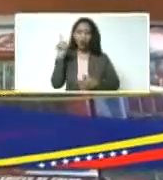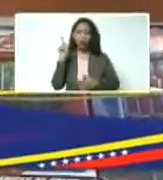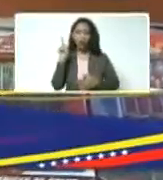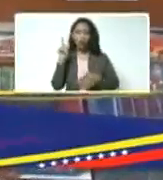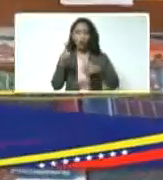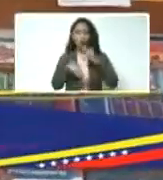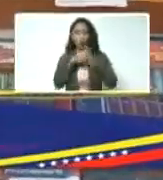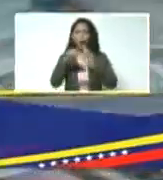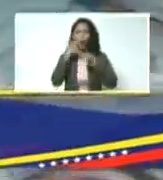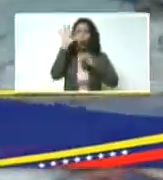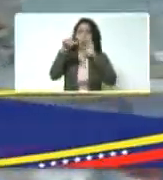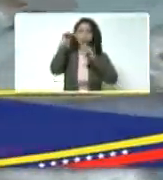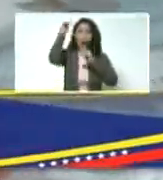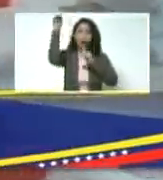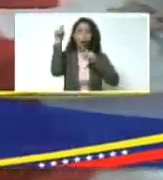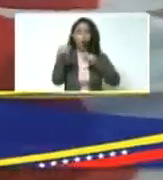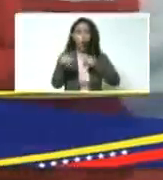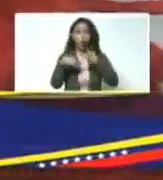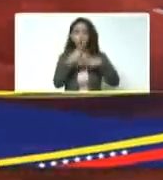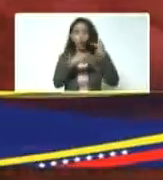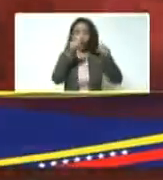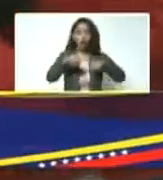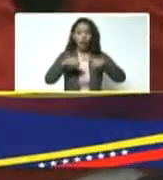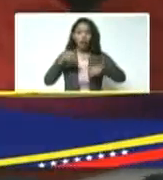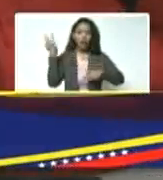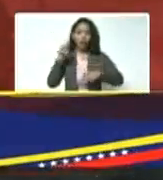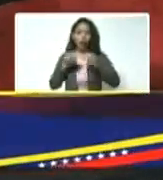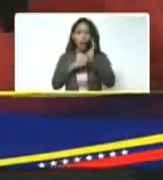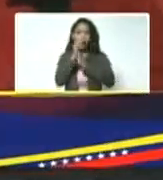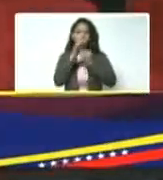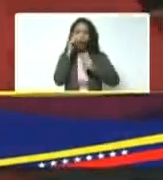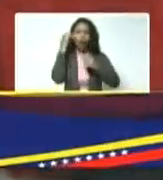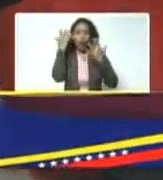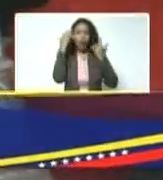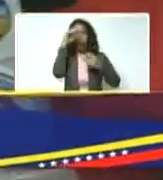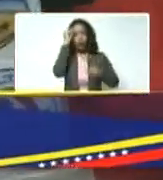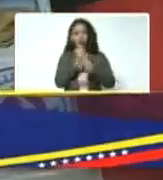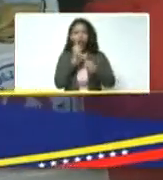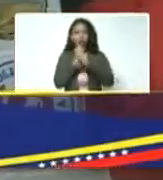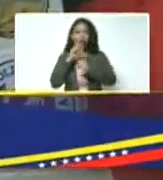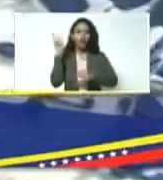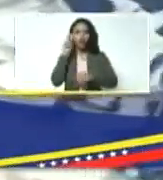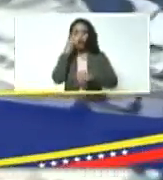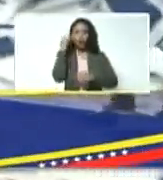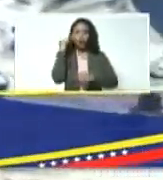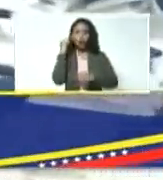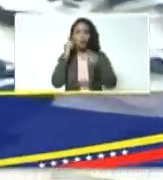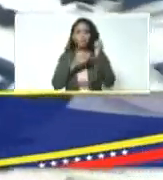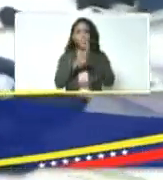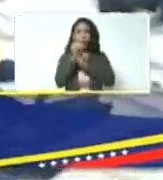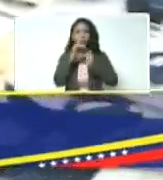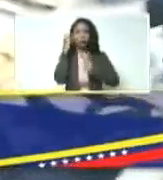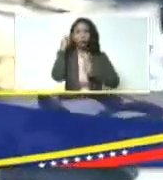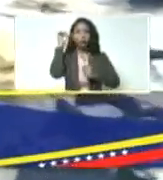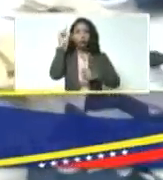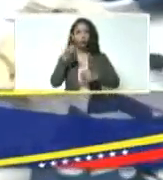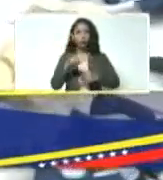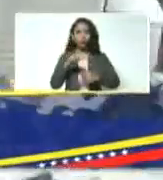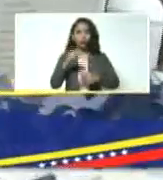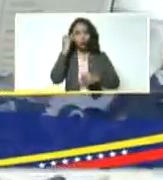hoy en día es un plan que se produce aquí en Venezuela con emprendedores, con manos trabajadoras venezolanas, con emprendedoras también, y la idea